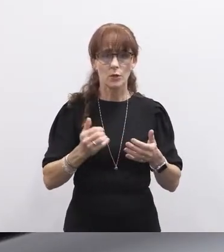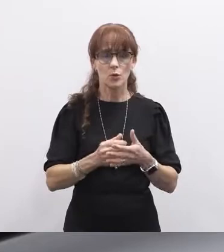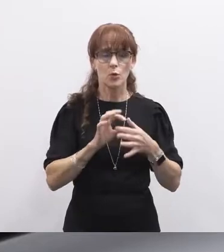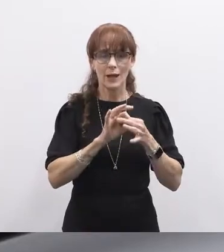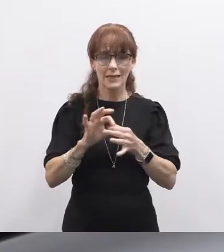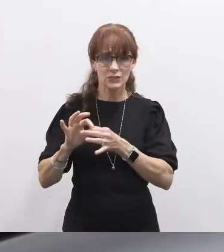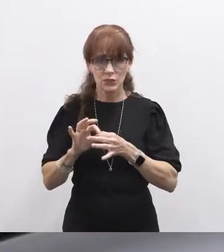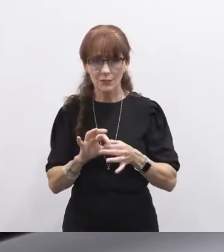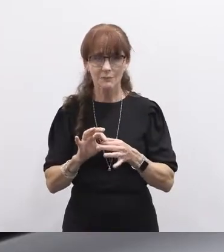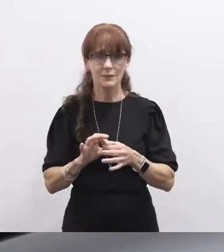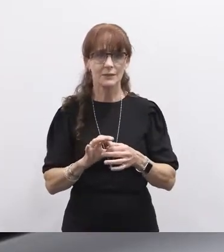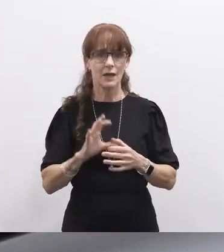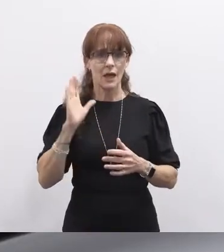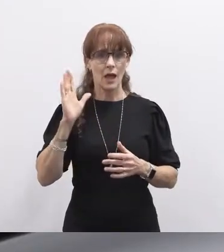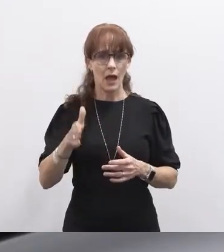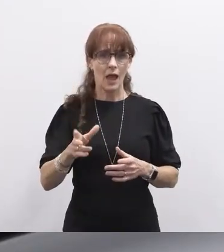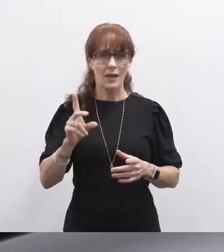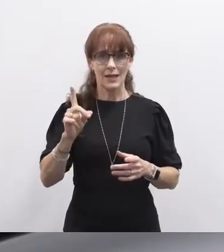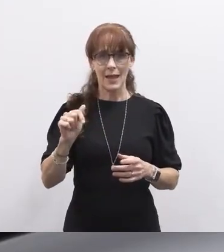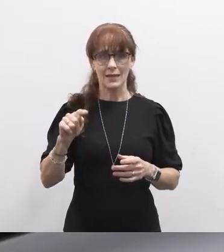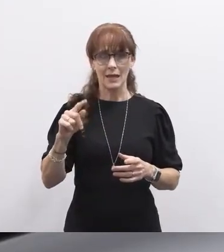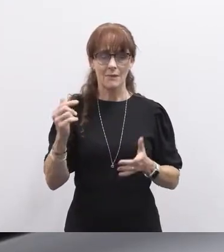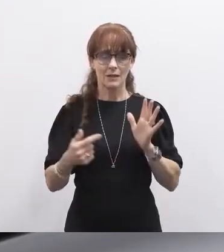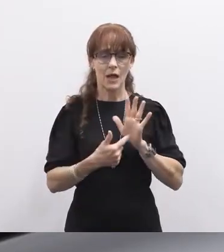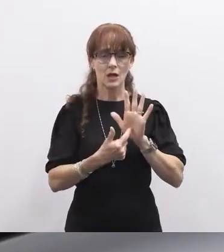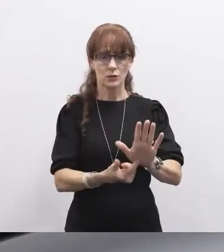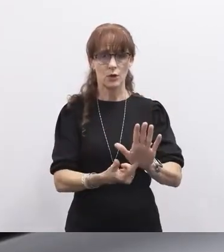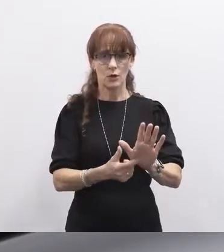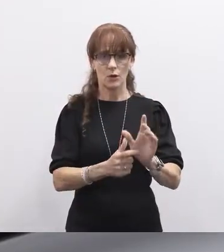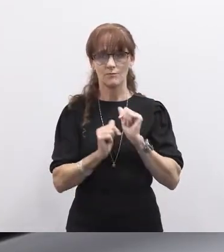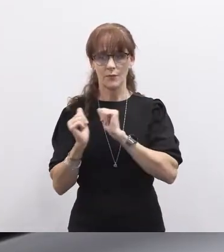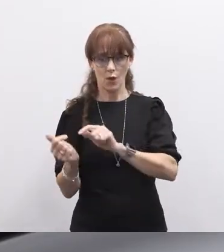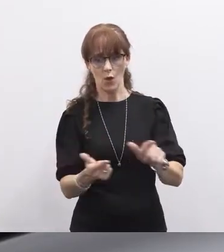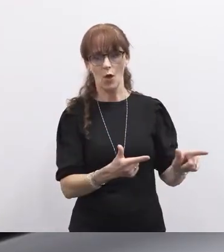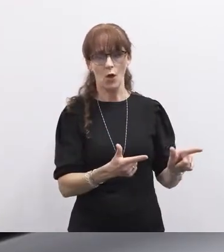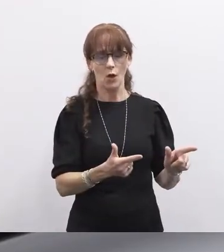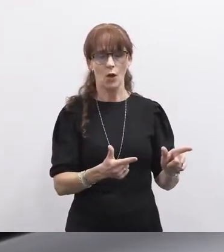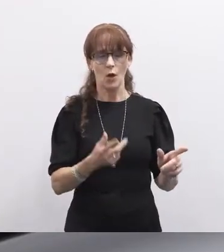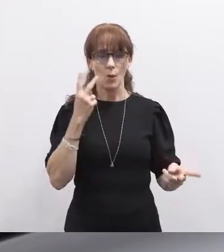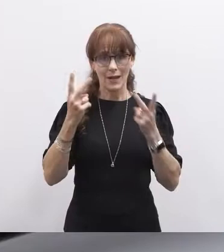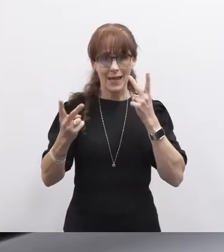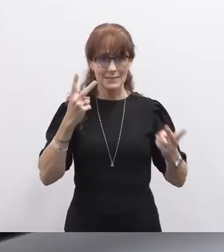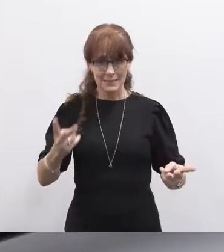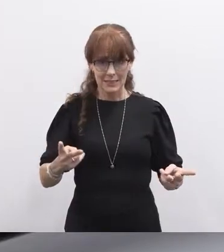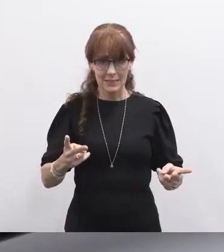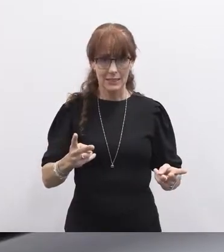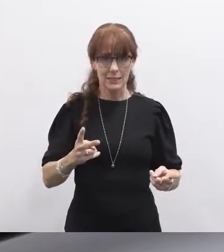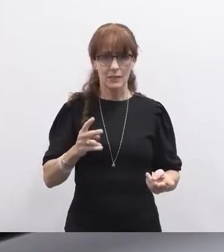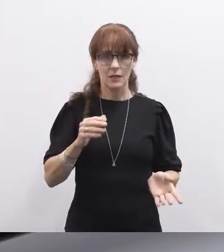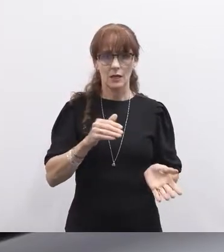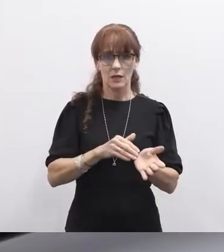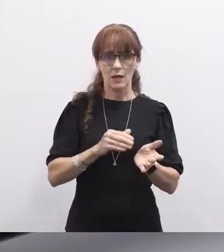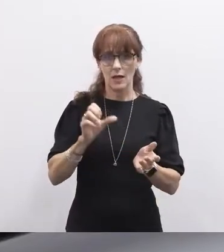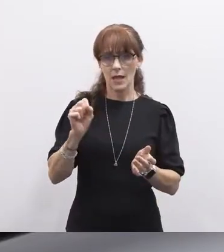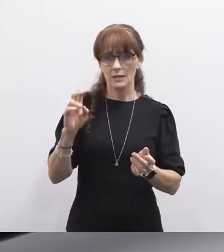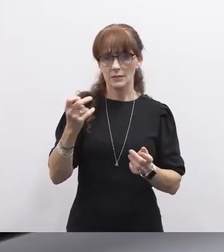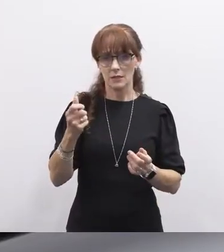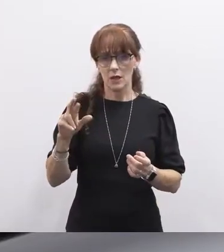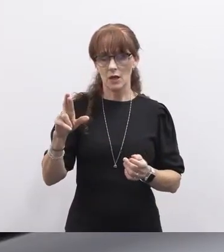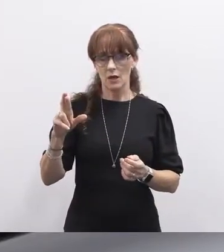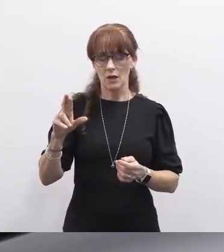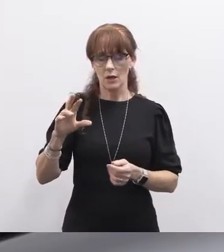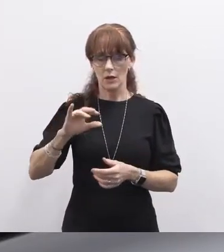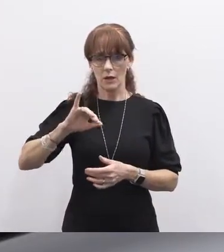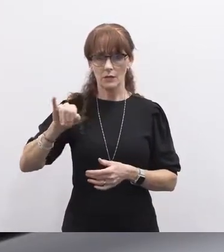nuevas colaboraciones, nuevas relaciones, y ya que los datos no reflejan eso, lo que yo he mirado es doctora Salazar